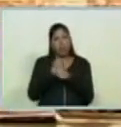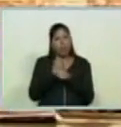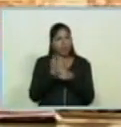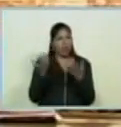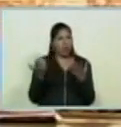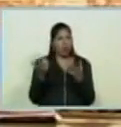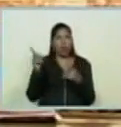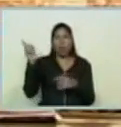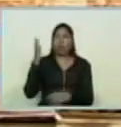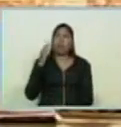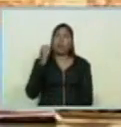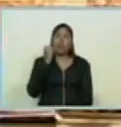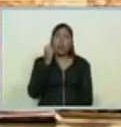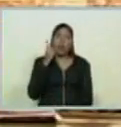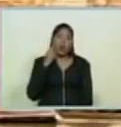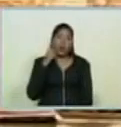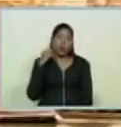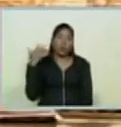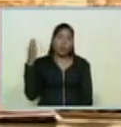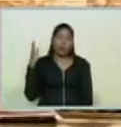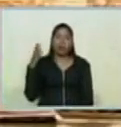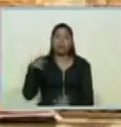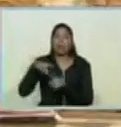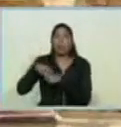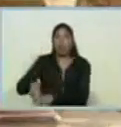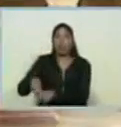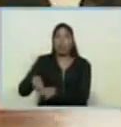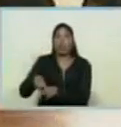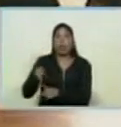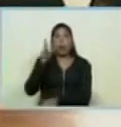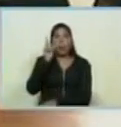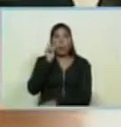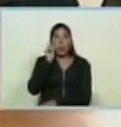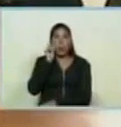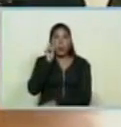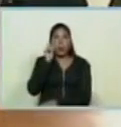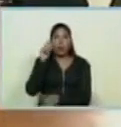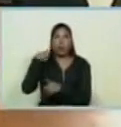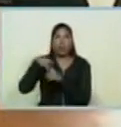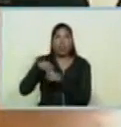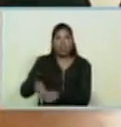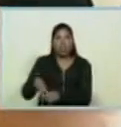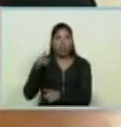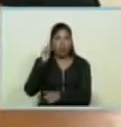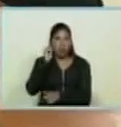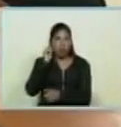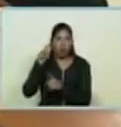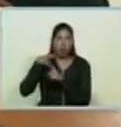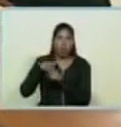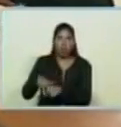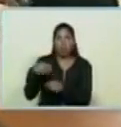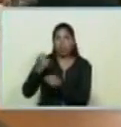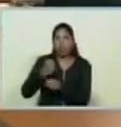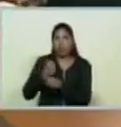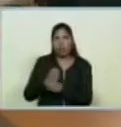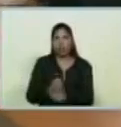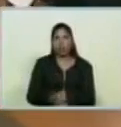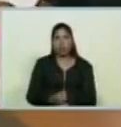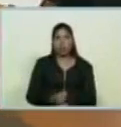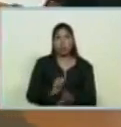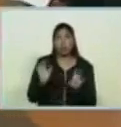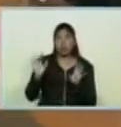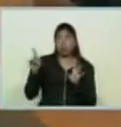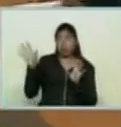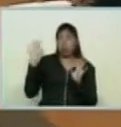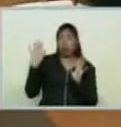de los obreros y de las mujeres también. ¿Será por eso, verdad? Que Donald Trump ha tomado a Nicolás Maduro